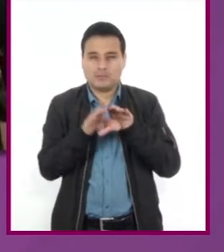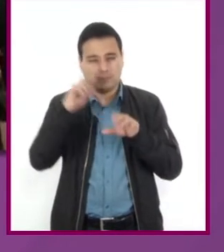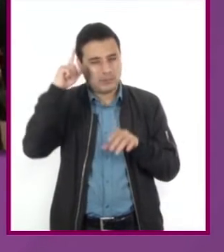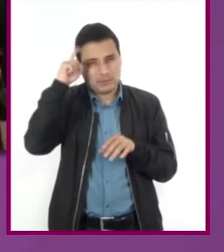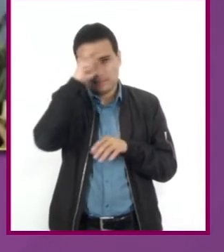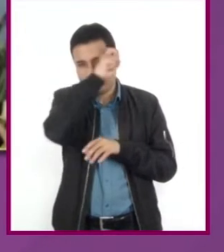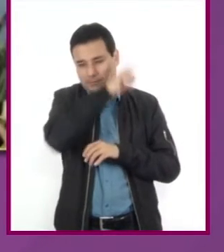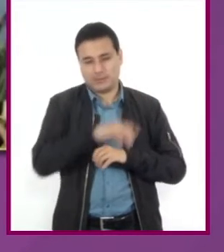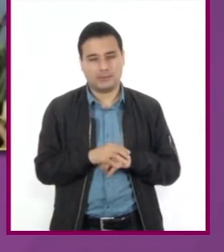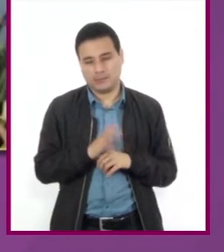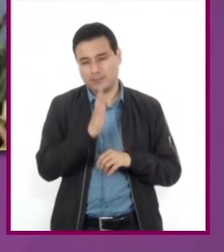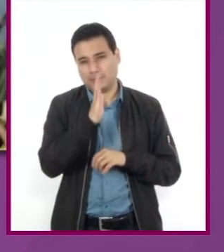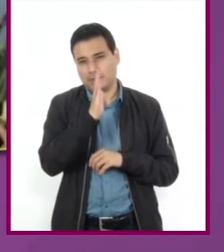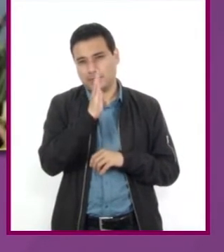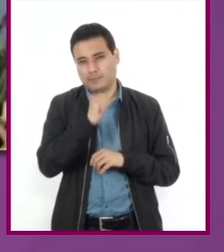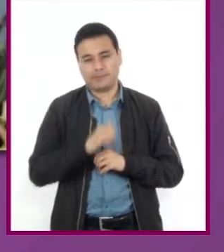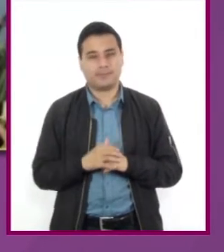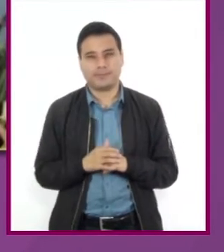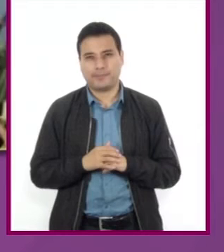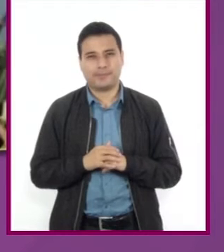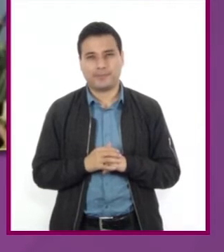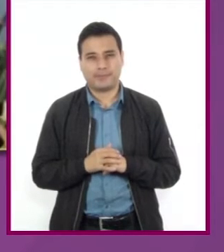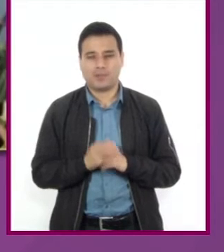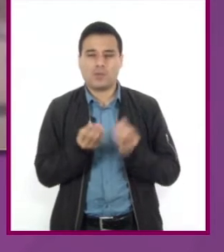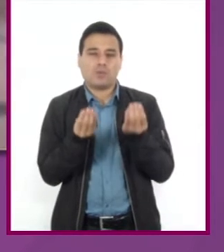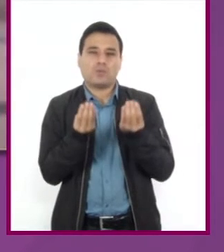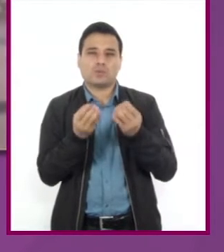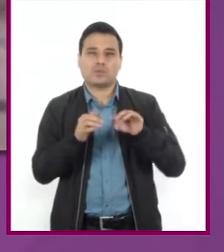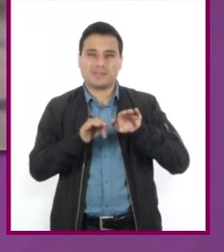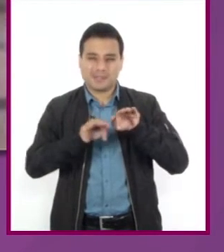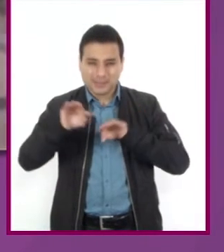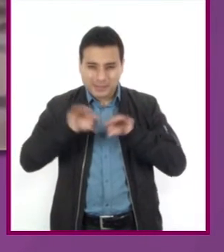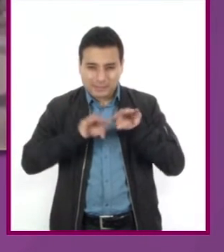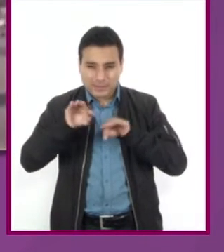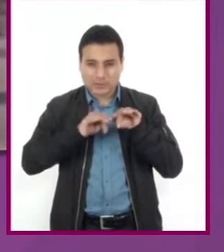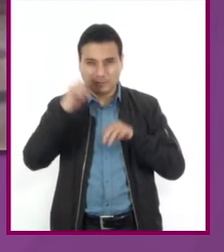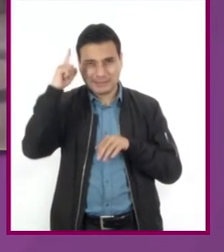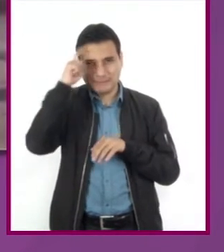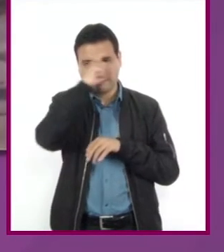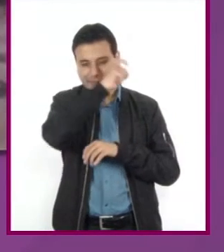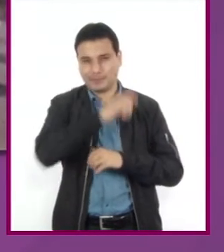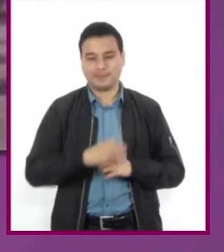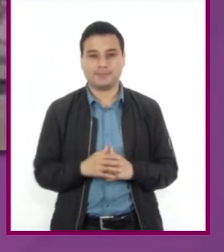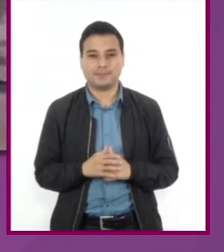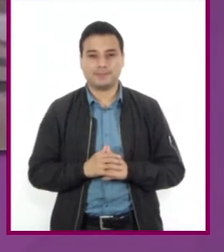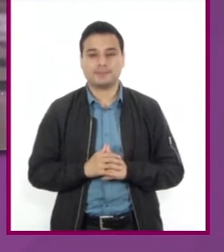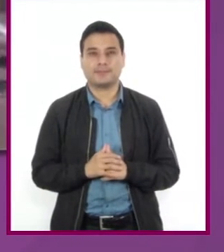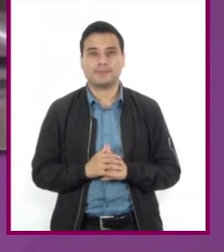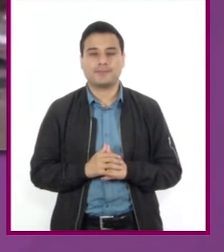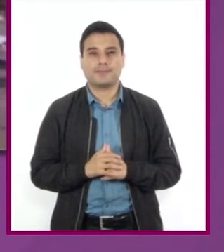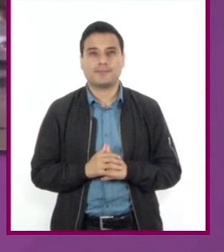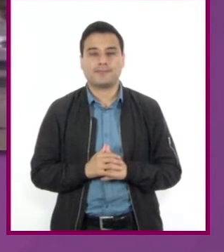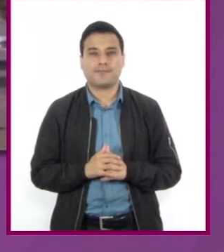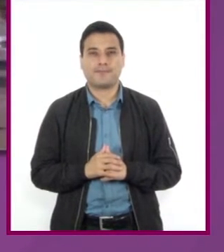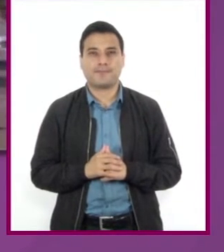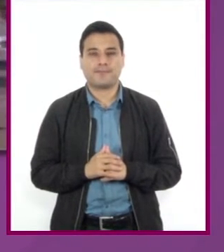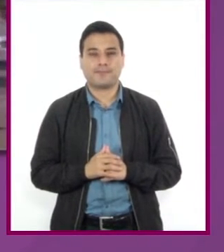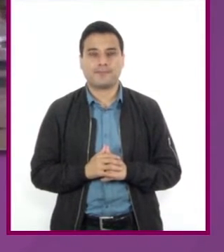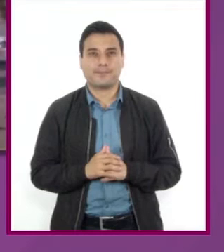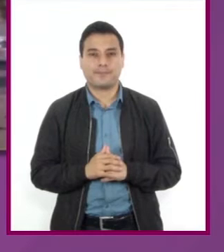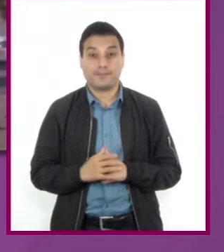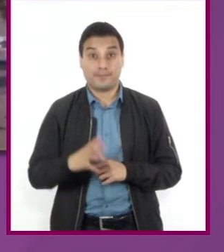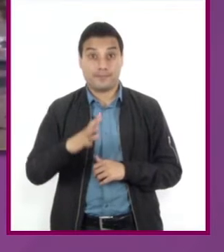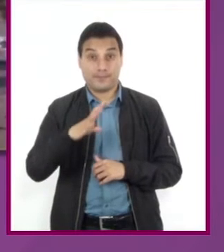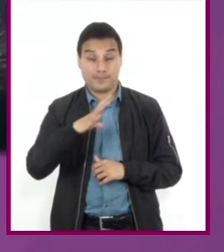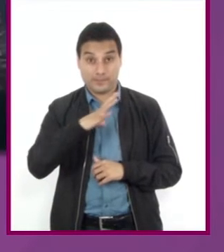sería invertir mucho esfuerzo que no fructificaría. En cambio, teniendo una línea de